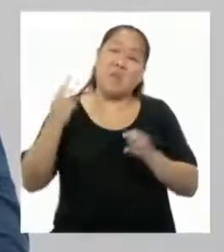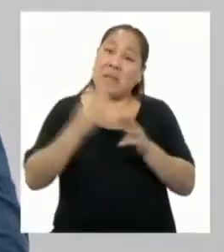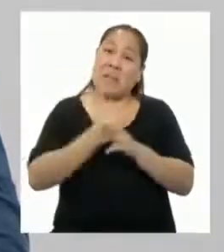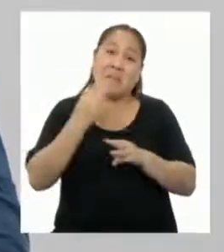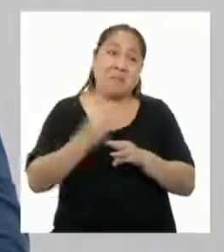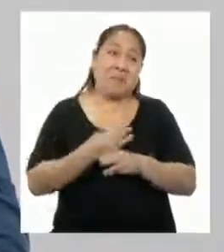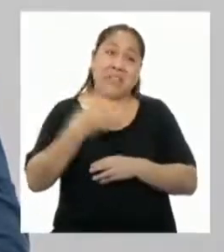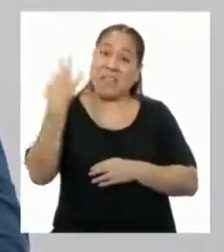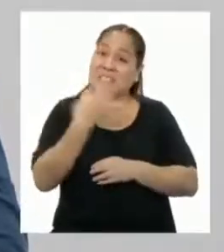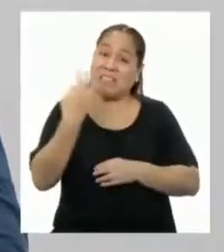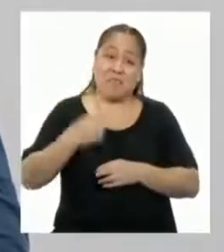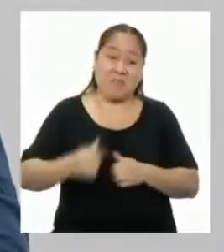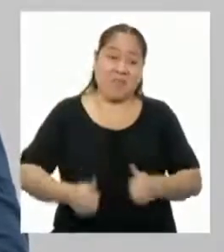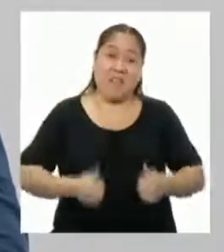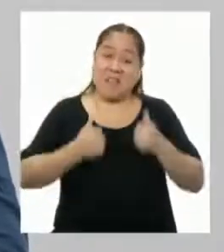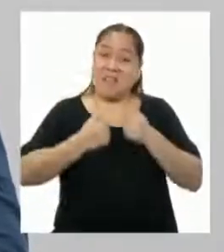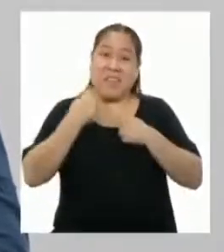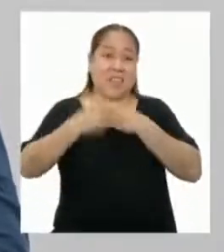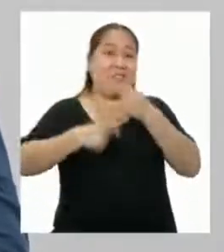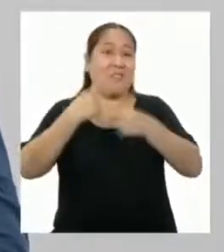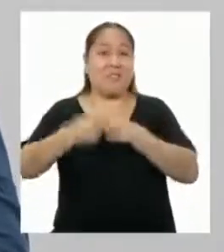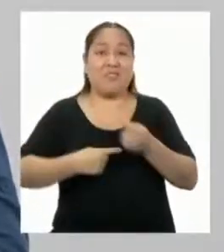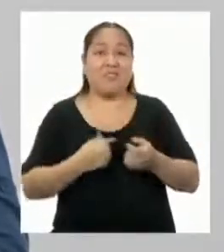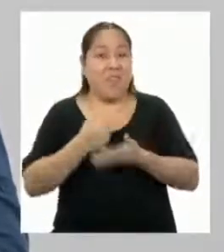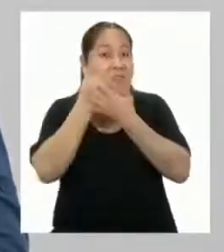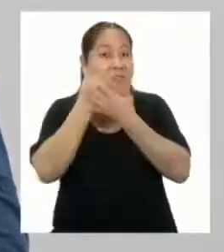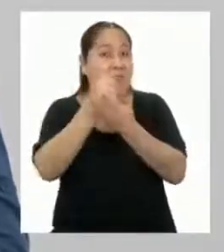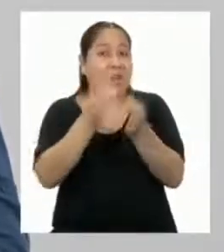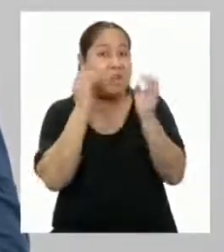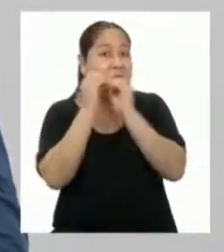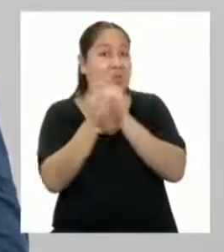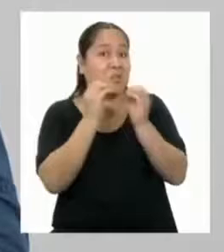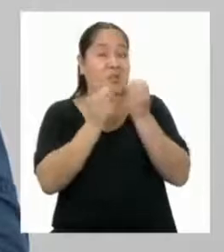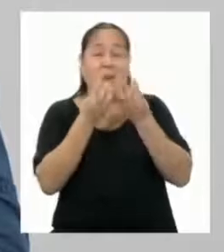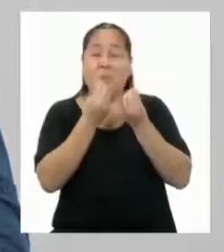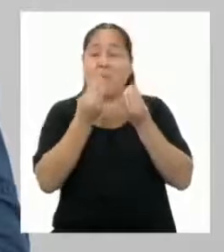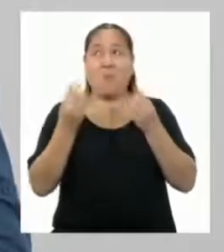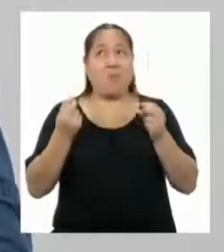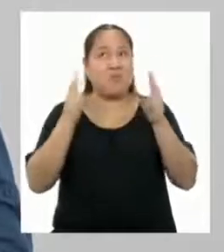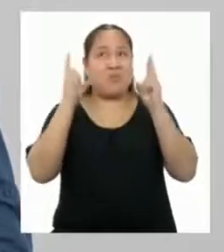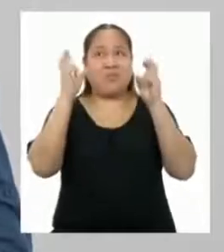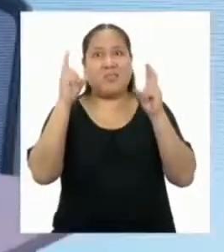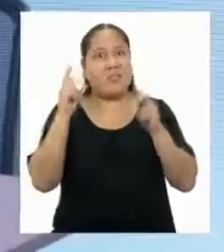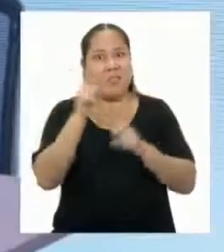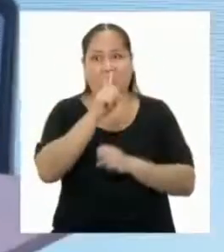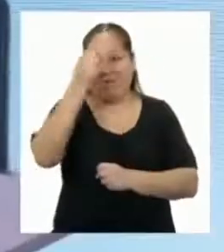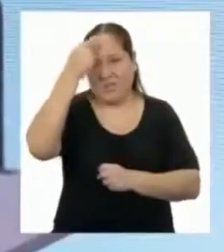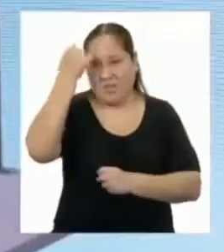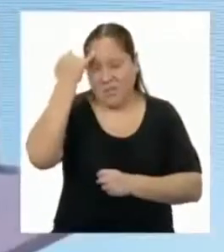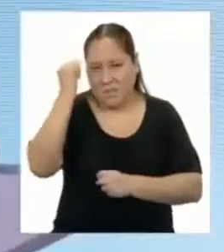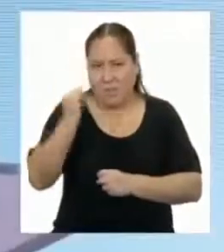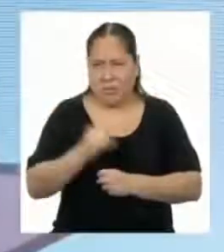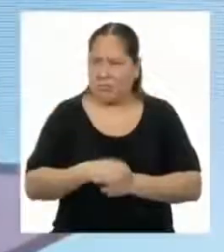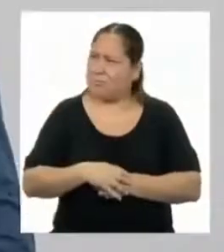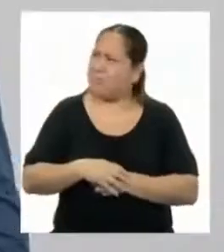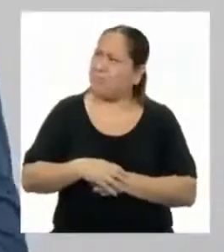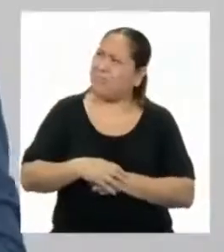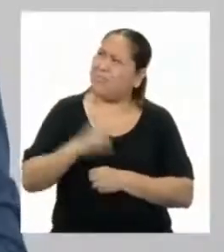en nuestra vida cotidiana y nos ayuda a resolver más situaciones de las que imaginamos. ¿Ah,